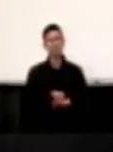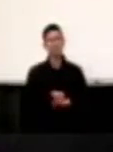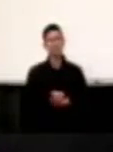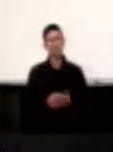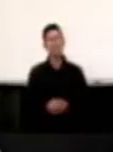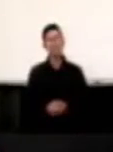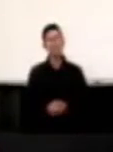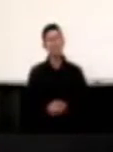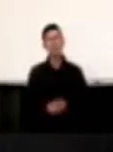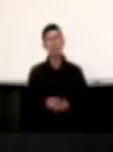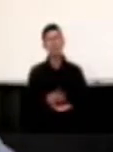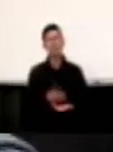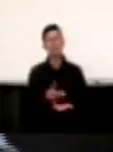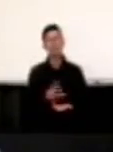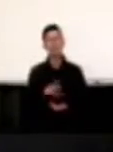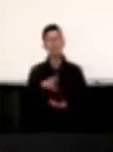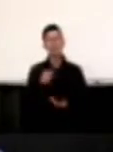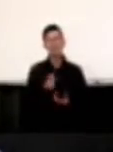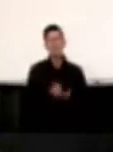deciden por cuál podría ser